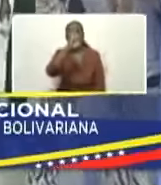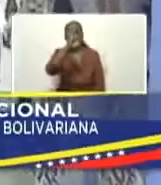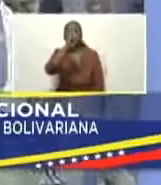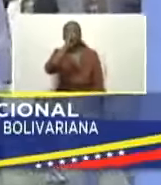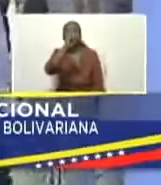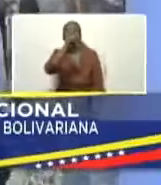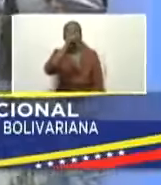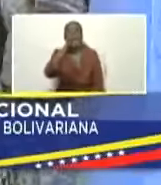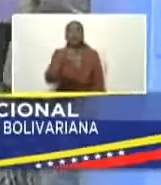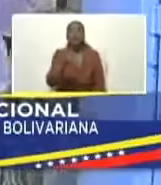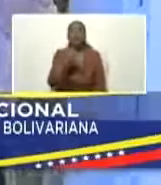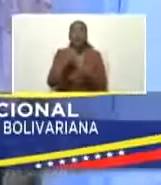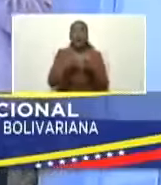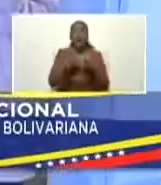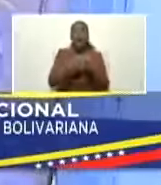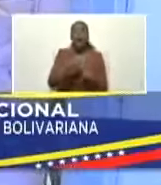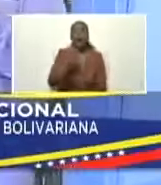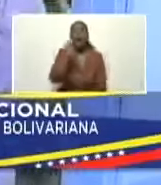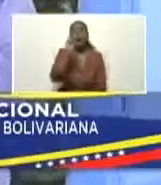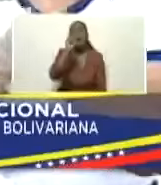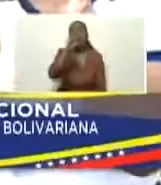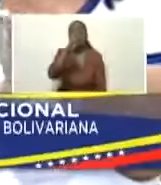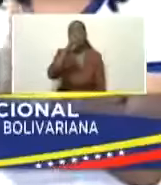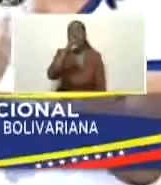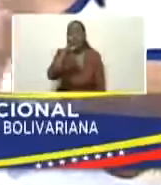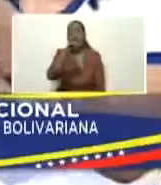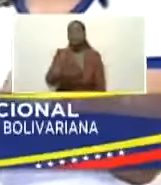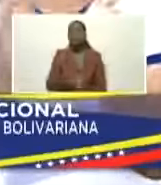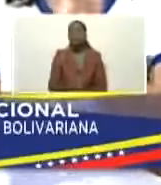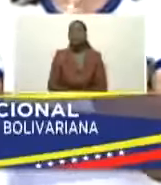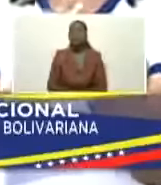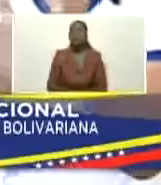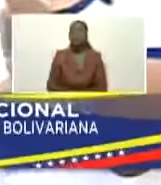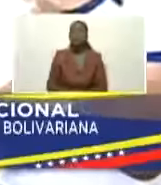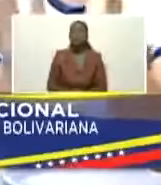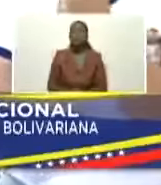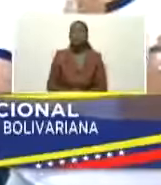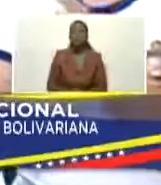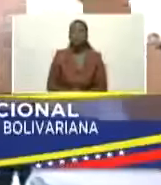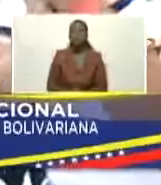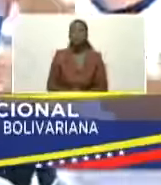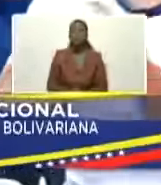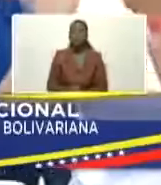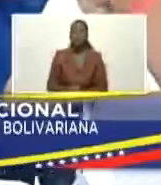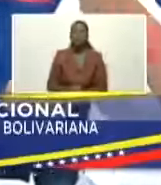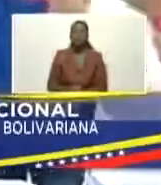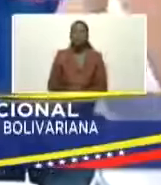¿Ese Mundaraín de dónde viene? ¿De Oriente? Sí. ¿De qué parte de Oriente? Monagas. Monagas. Bueno, mi saludo.